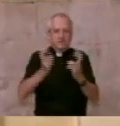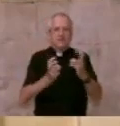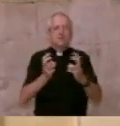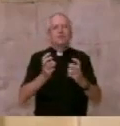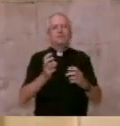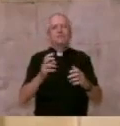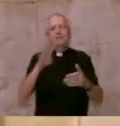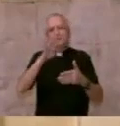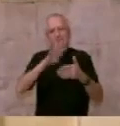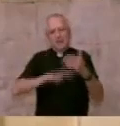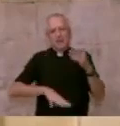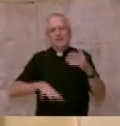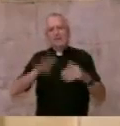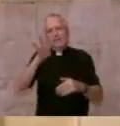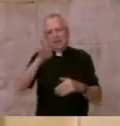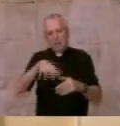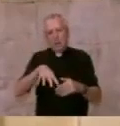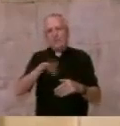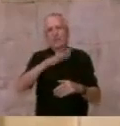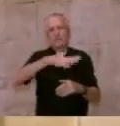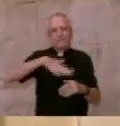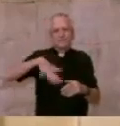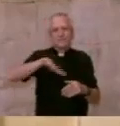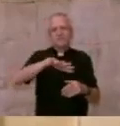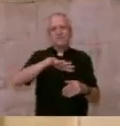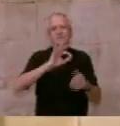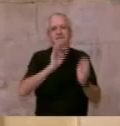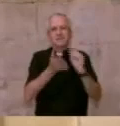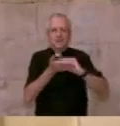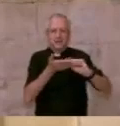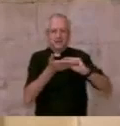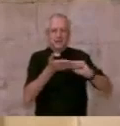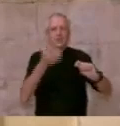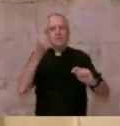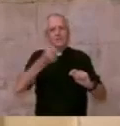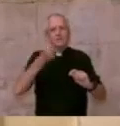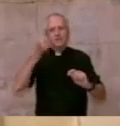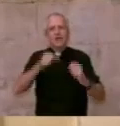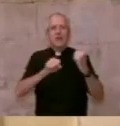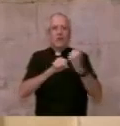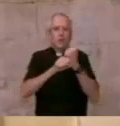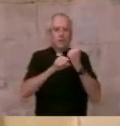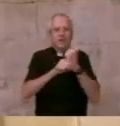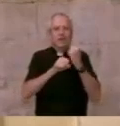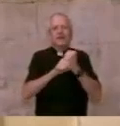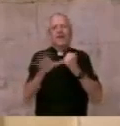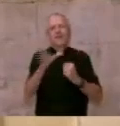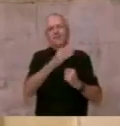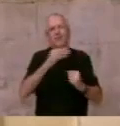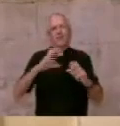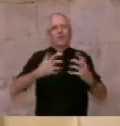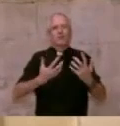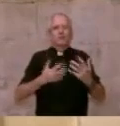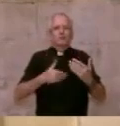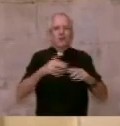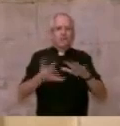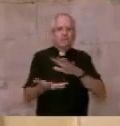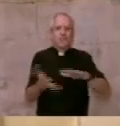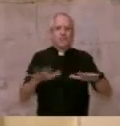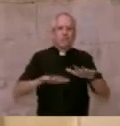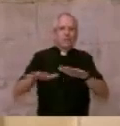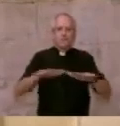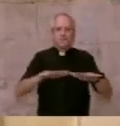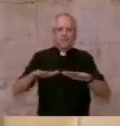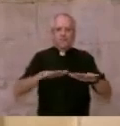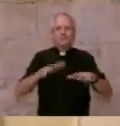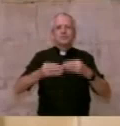Catalunya i els delegats del Secretariat Interdiocesà de Pastoral Obrera, a todos los movimientos,